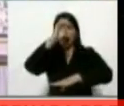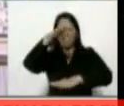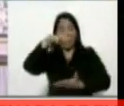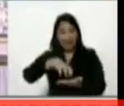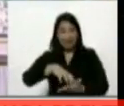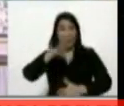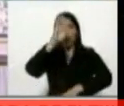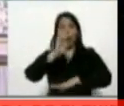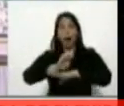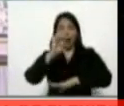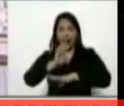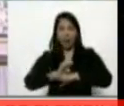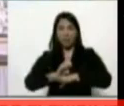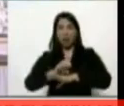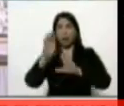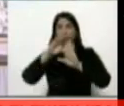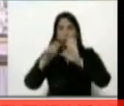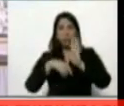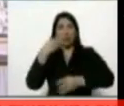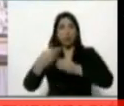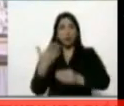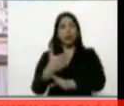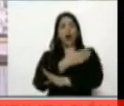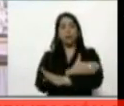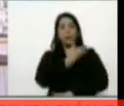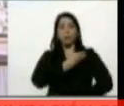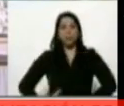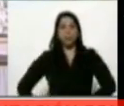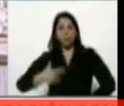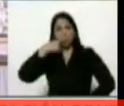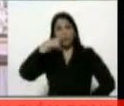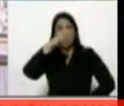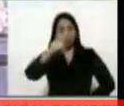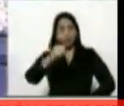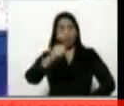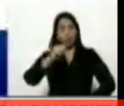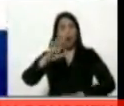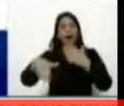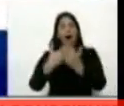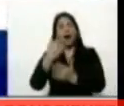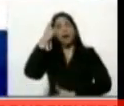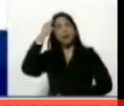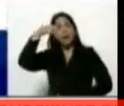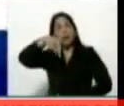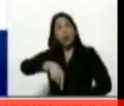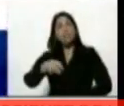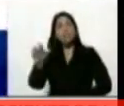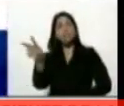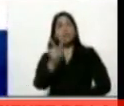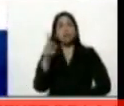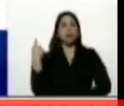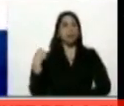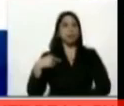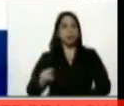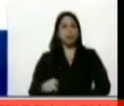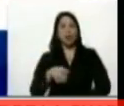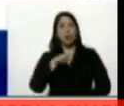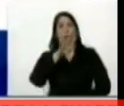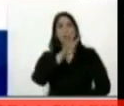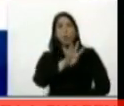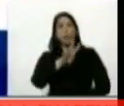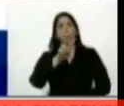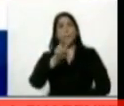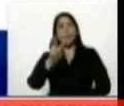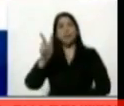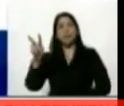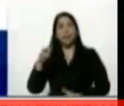realidad, Venezuela es tan importante que eleva esa situación allí, porque hay muchos venezolanos que no entienden lo que vale Venezuela, o de estos que